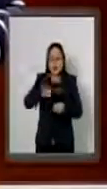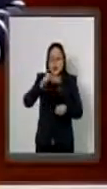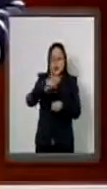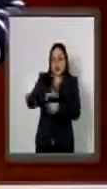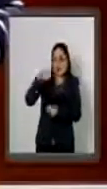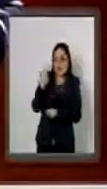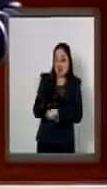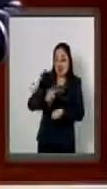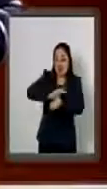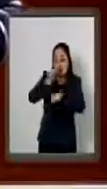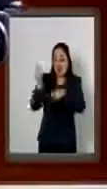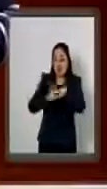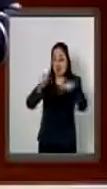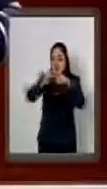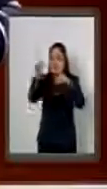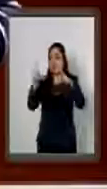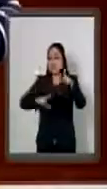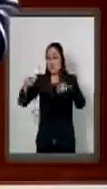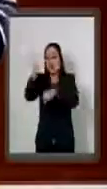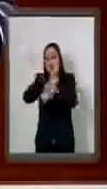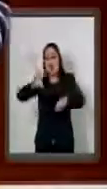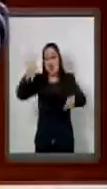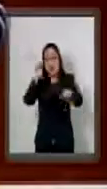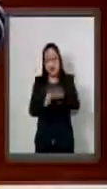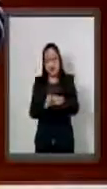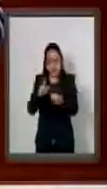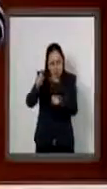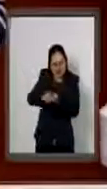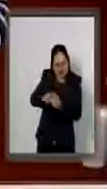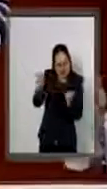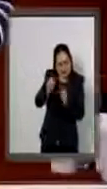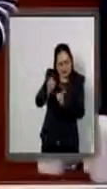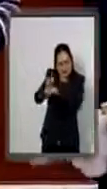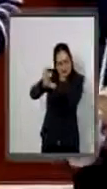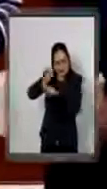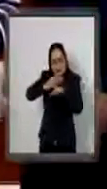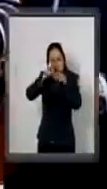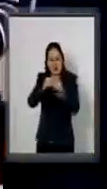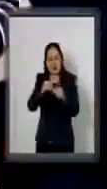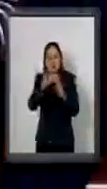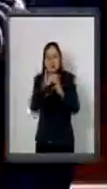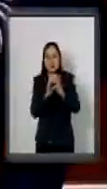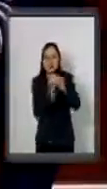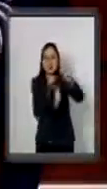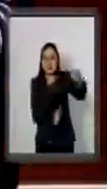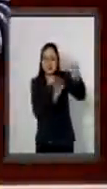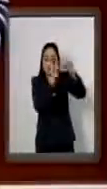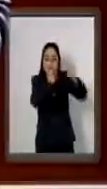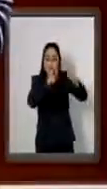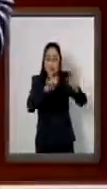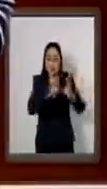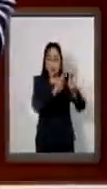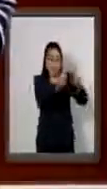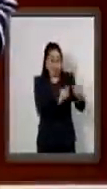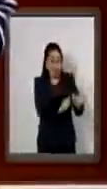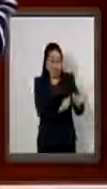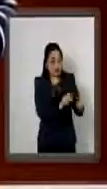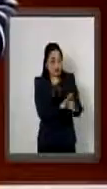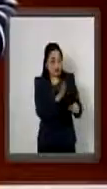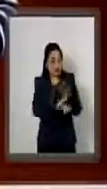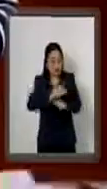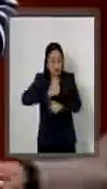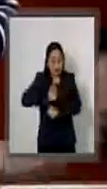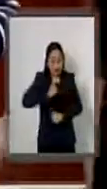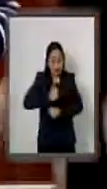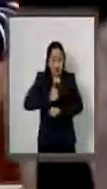seguridad nacional. La Constitución es clara. En tiempos de paz, ninguna autoridad